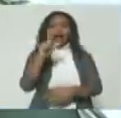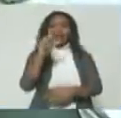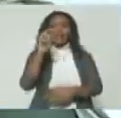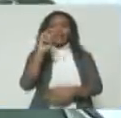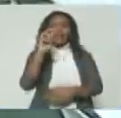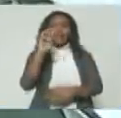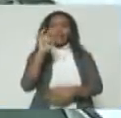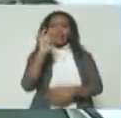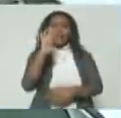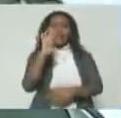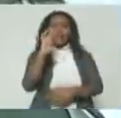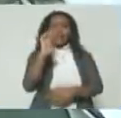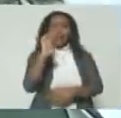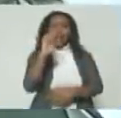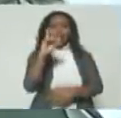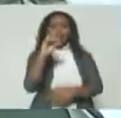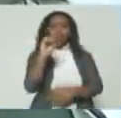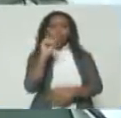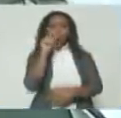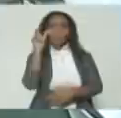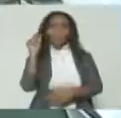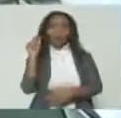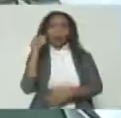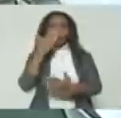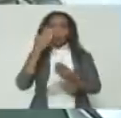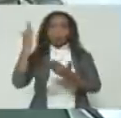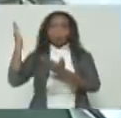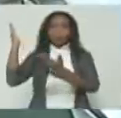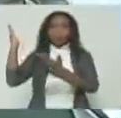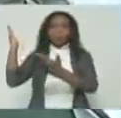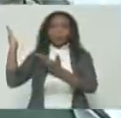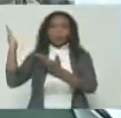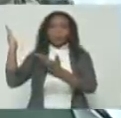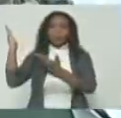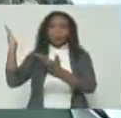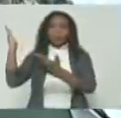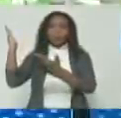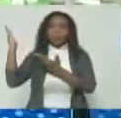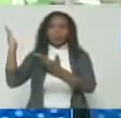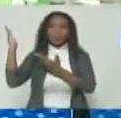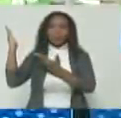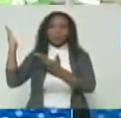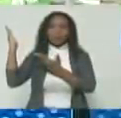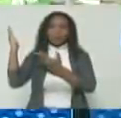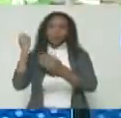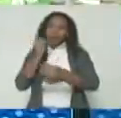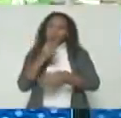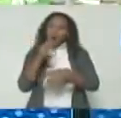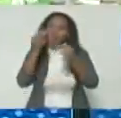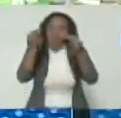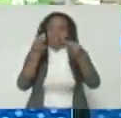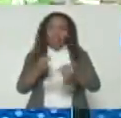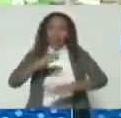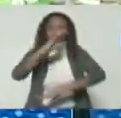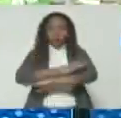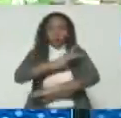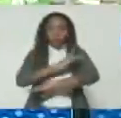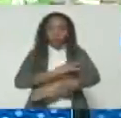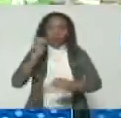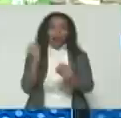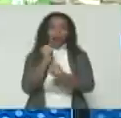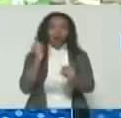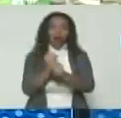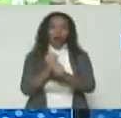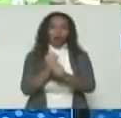Parrayarza. Parrayarza, bien conocido, buen oficial, disciplinado, trabajador,